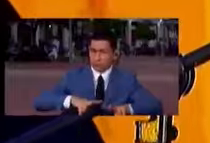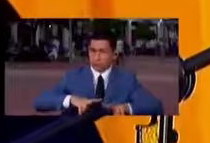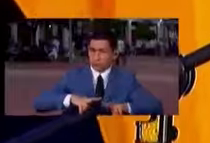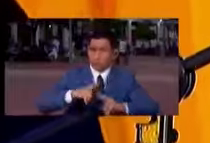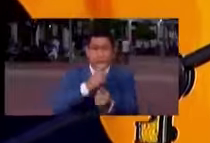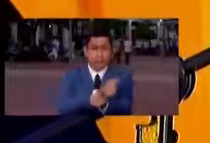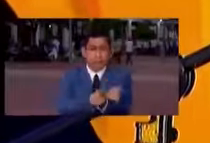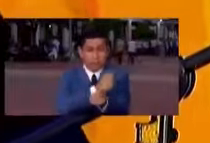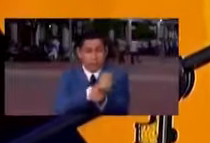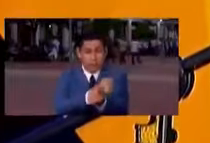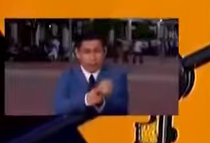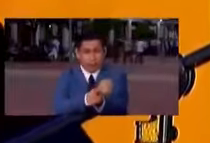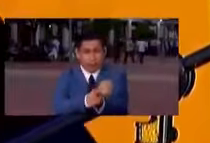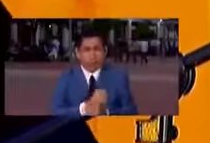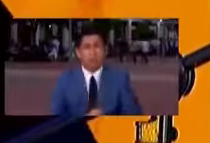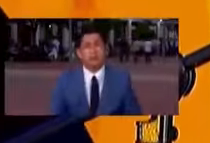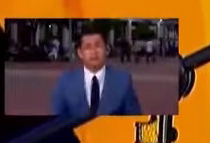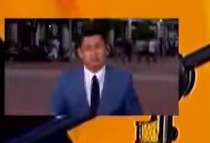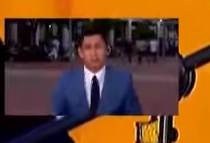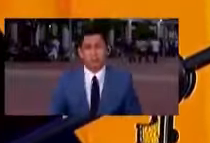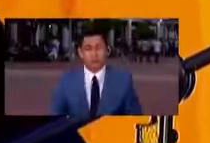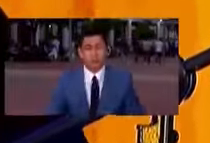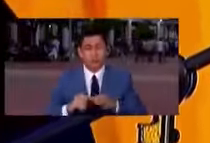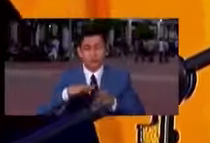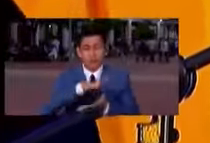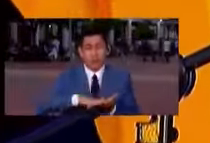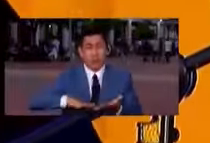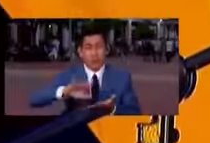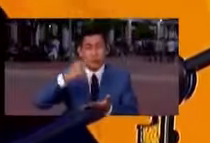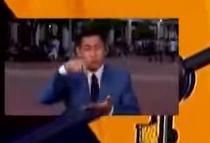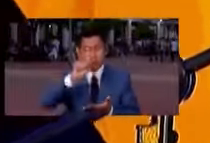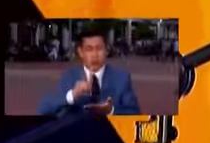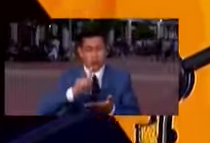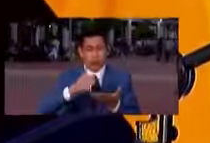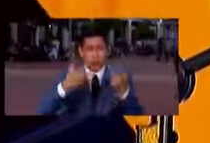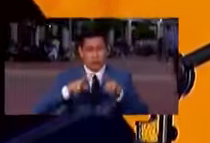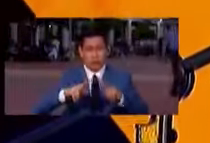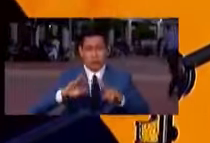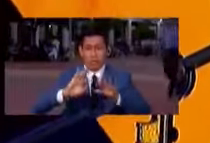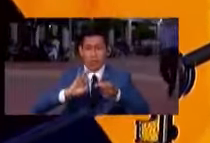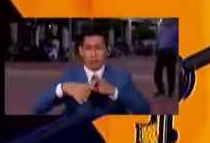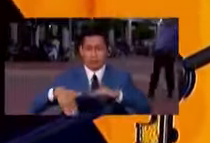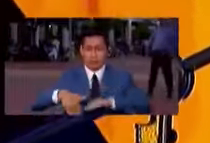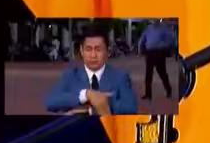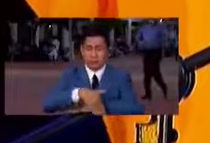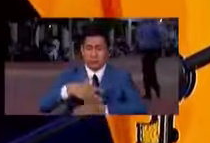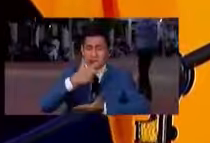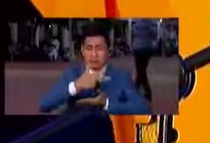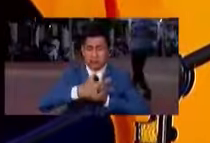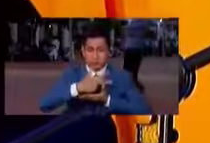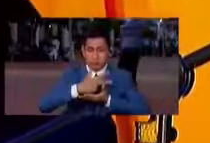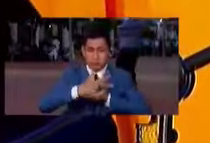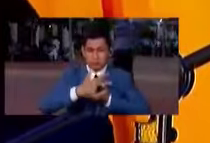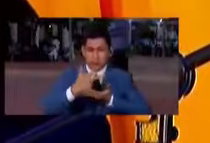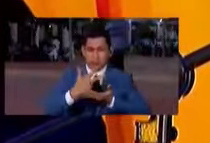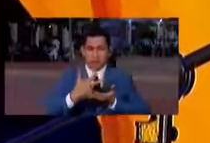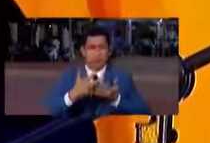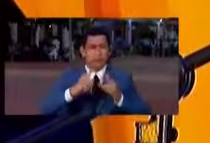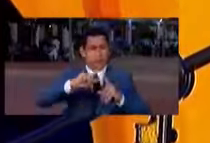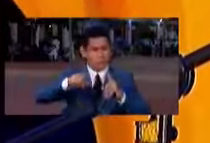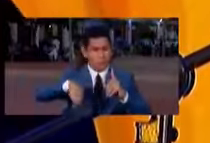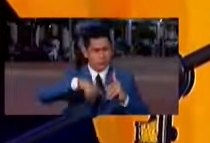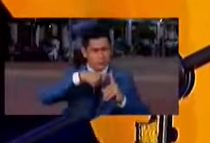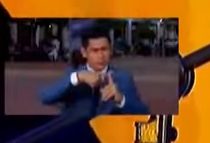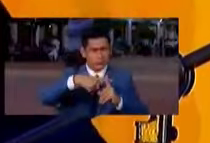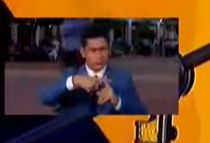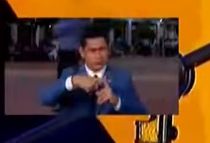en Pascuales, fase 1. Reconformación geométrica de la avenida Narcisa de Jesús. Esto suma